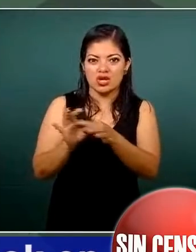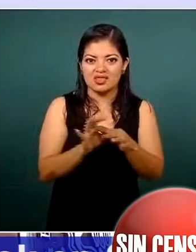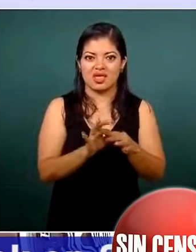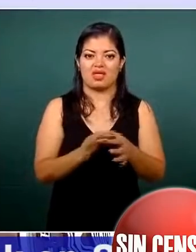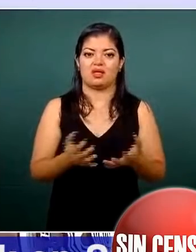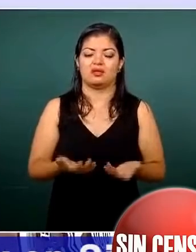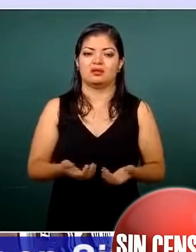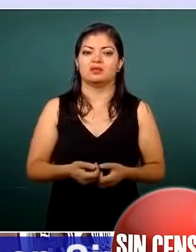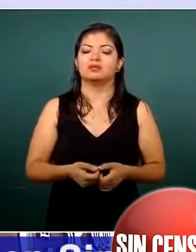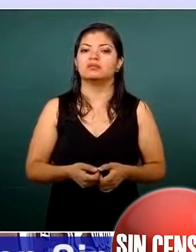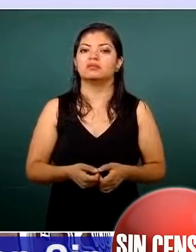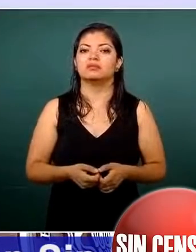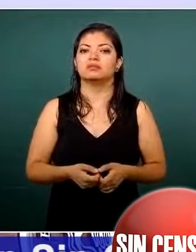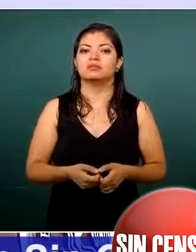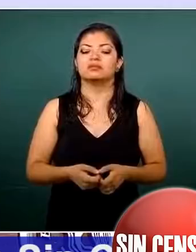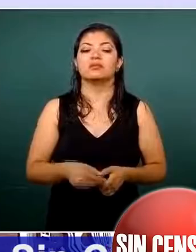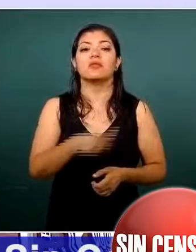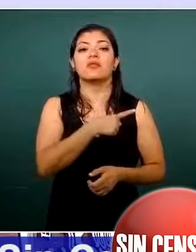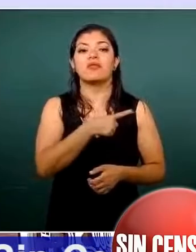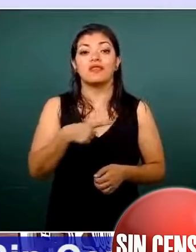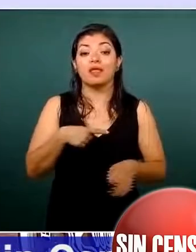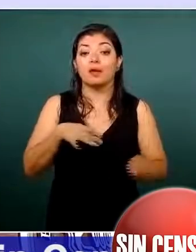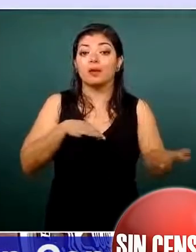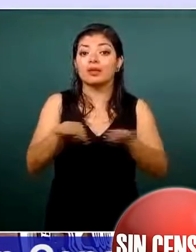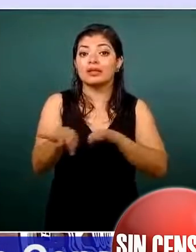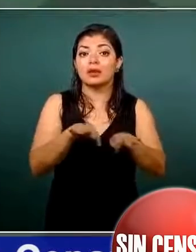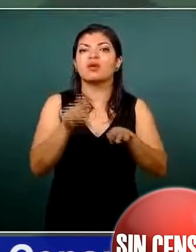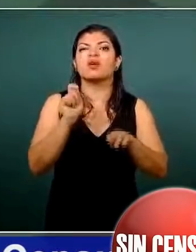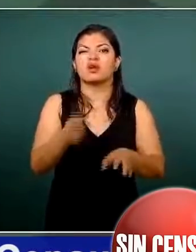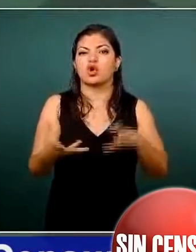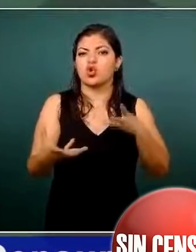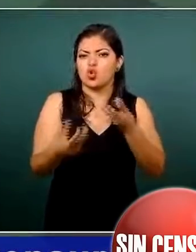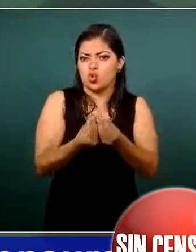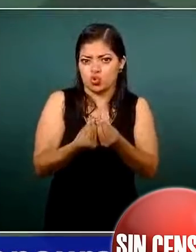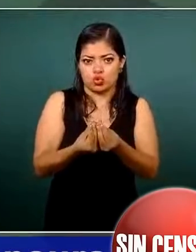tenemos que trabajar juntos como se está haciendo